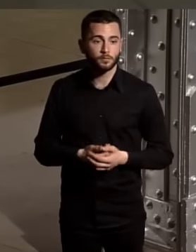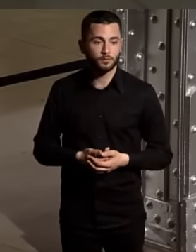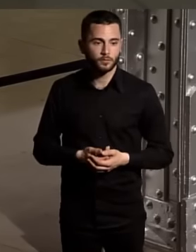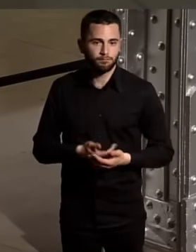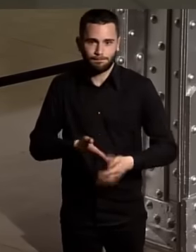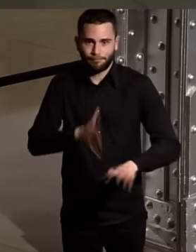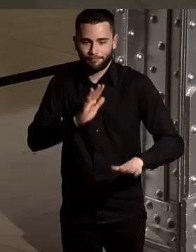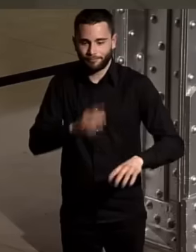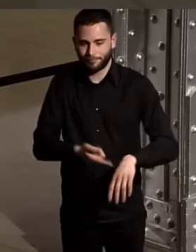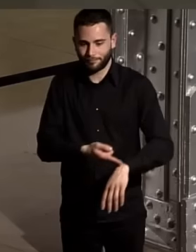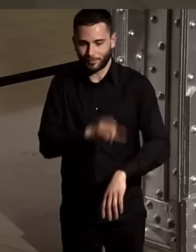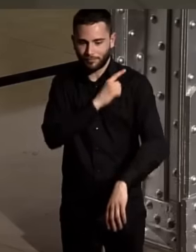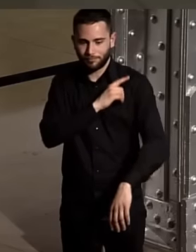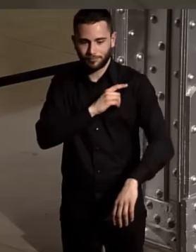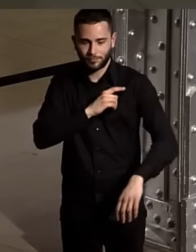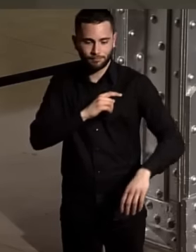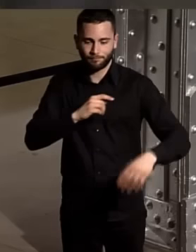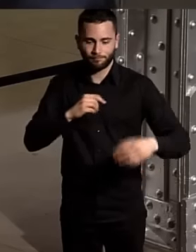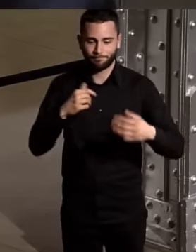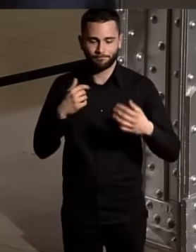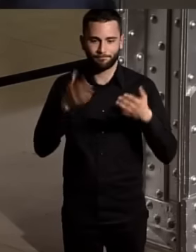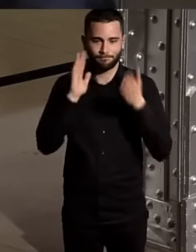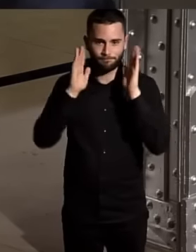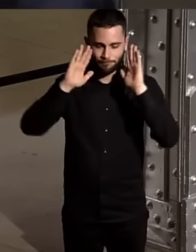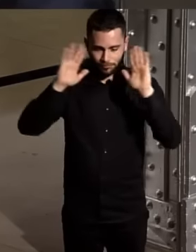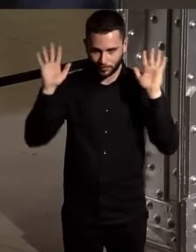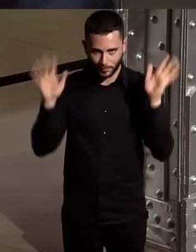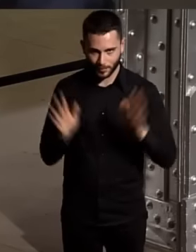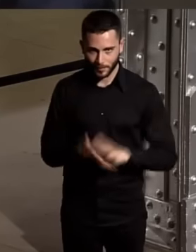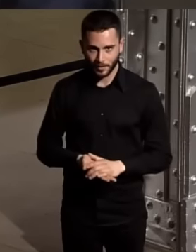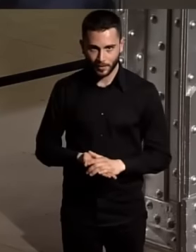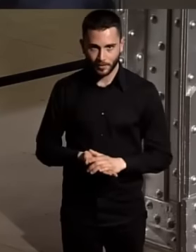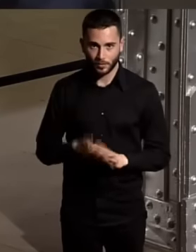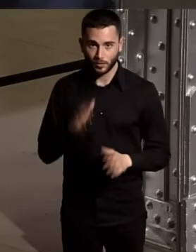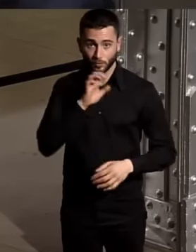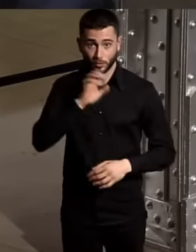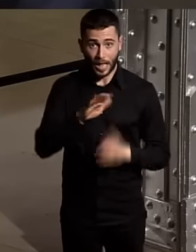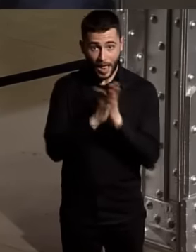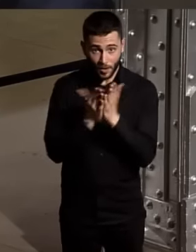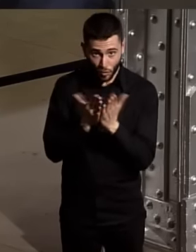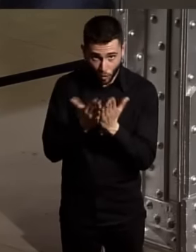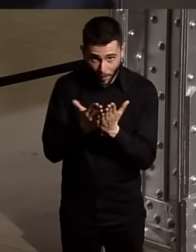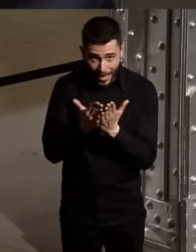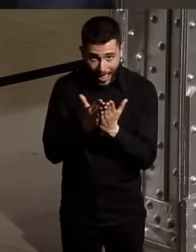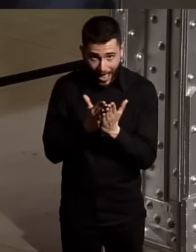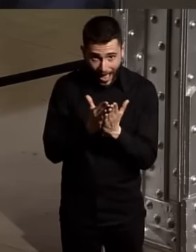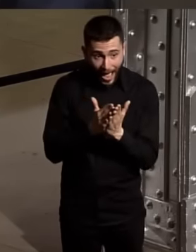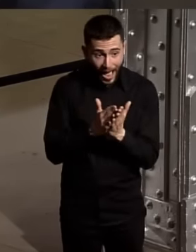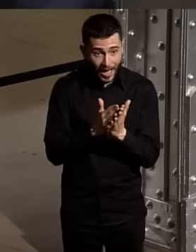punto de vista científico un despropósito absoluto curiosamente ya digo que la novela en la que estaba